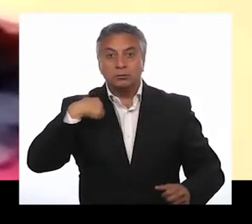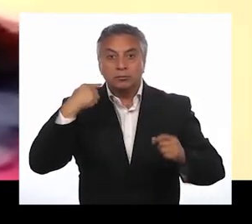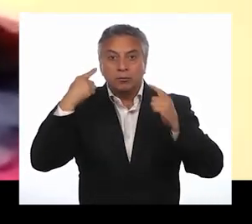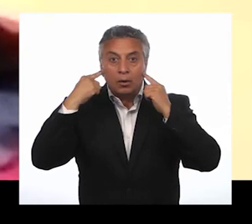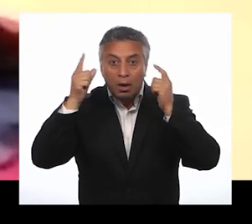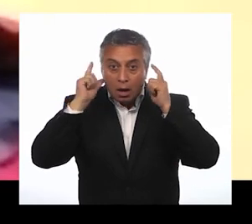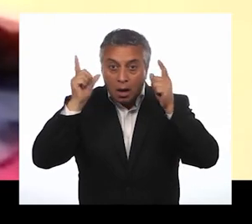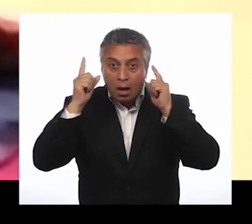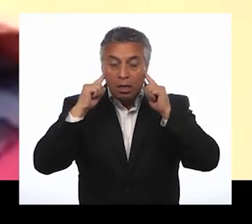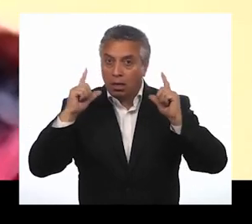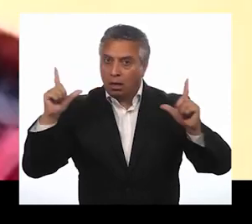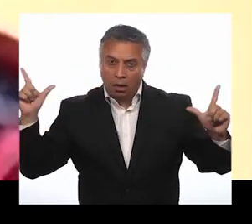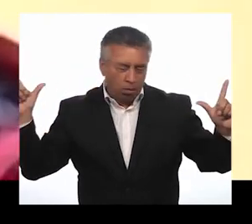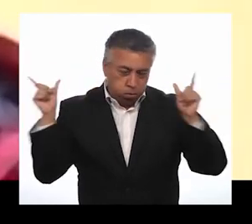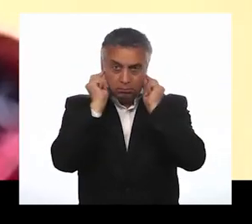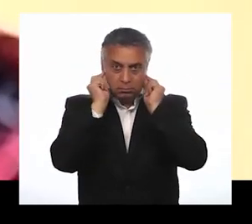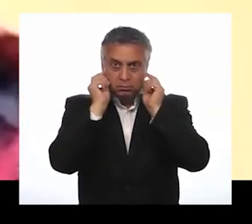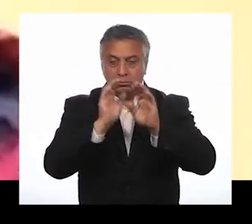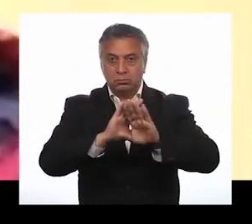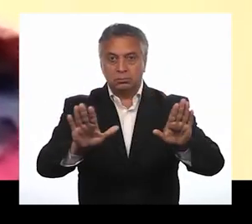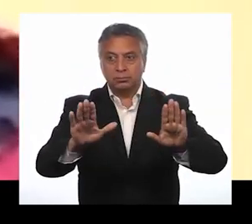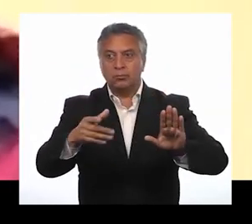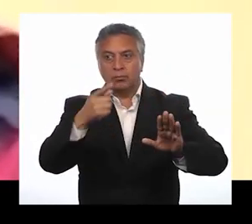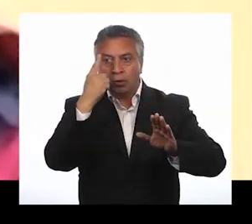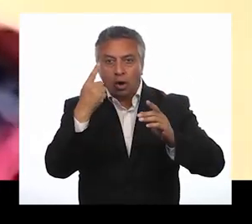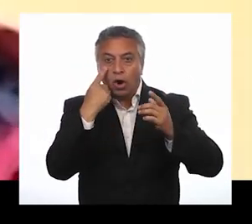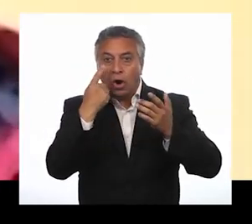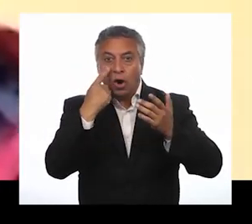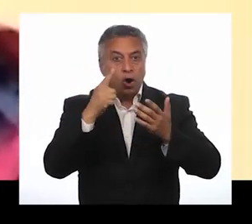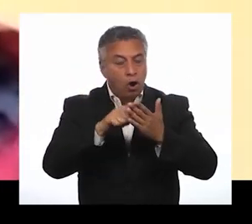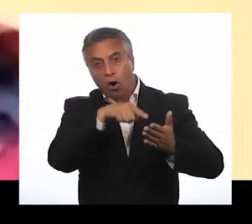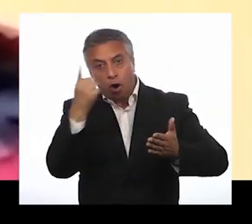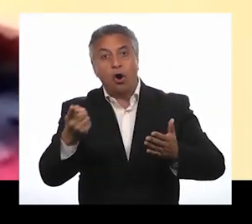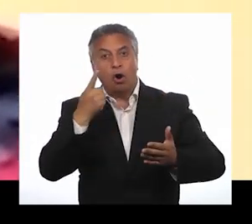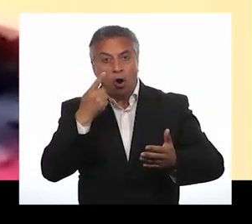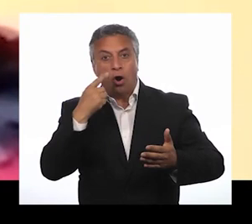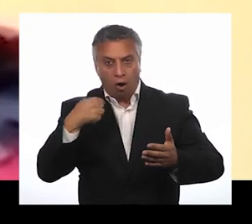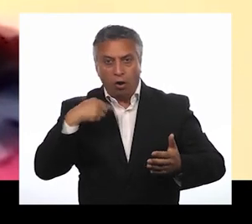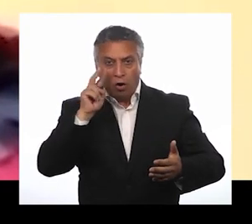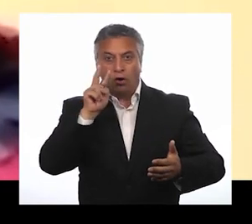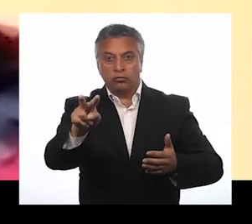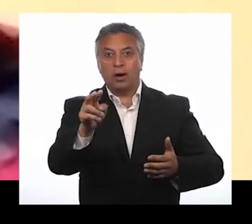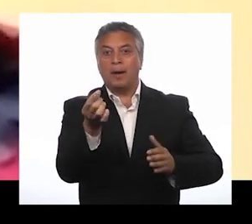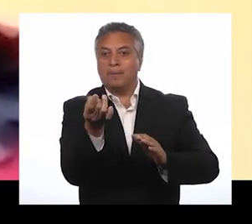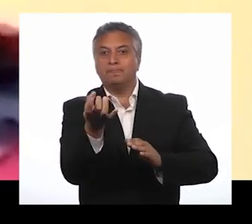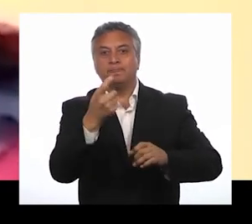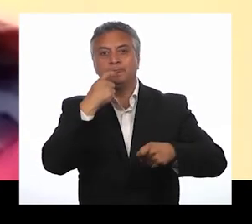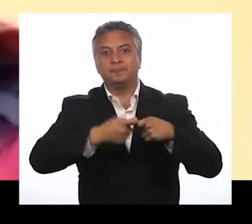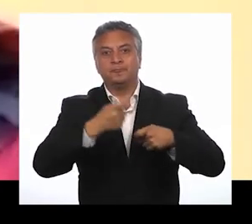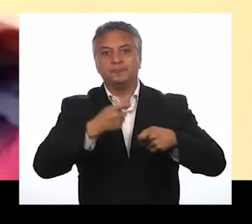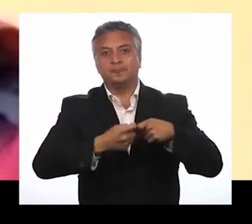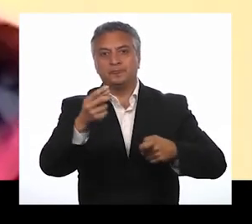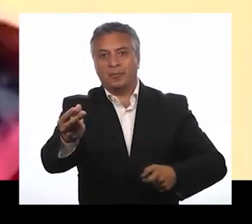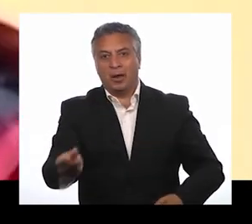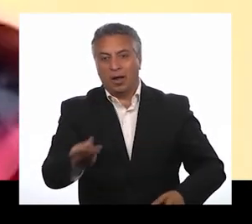sonido. Yo visualmente con mi otro ojo quedé consciente. Y de la nada, así cuando me llegó el perdigón, me